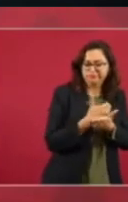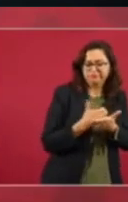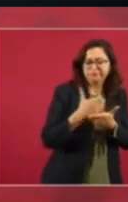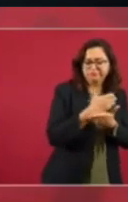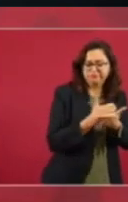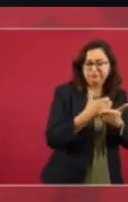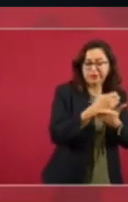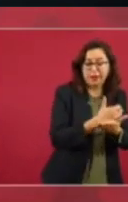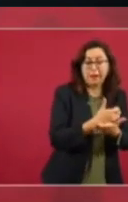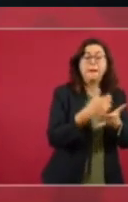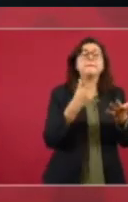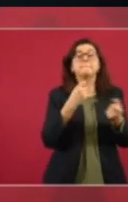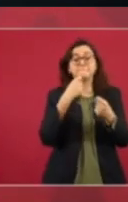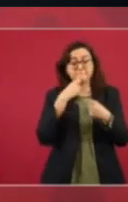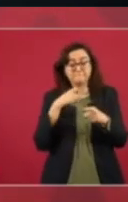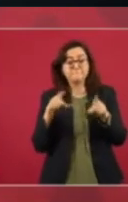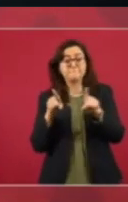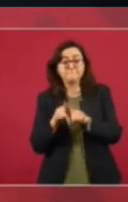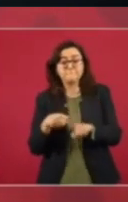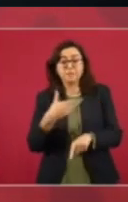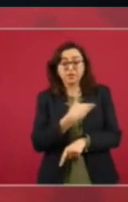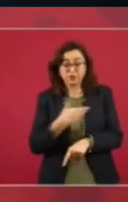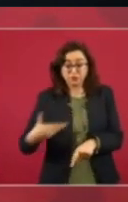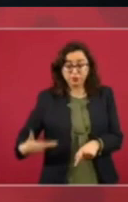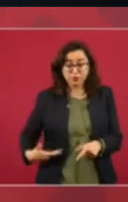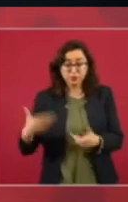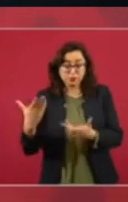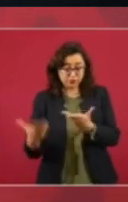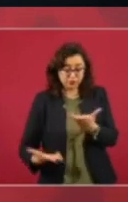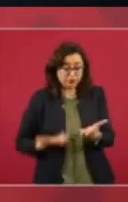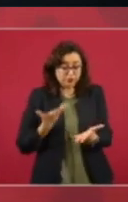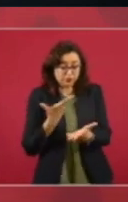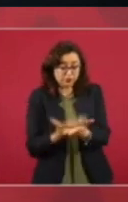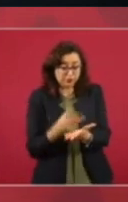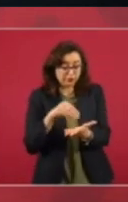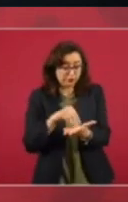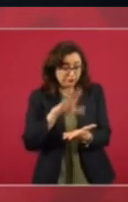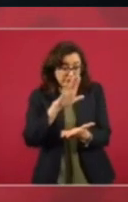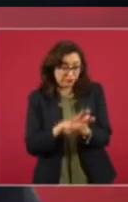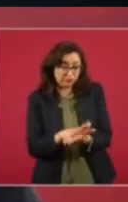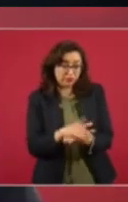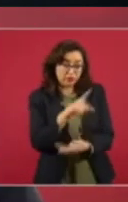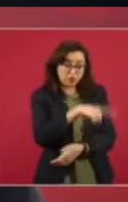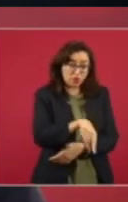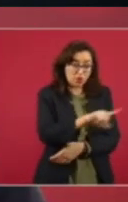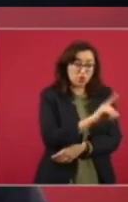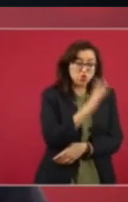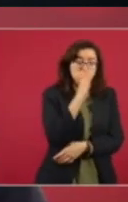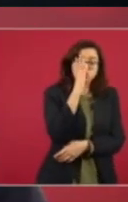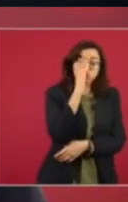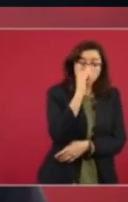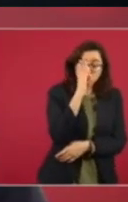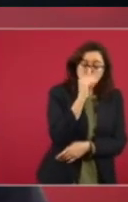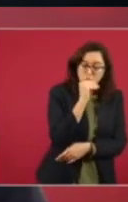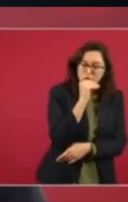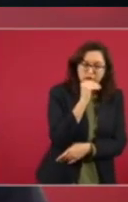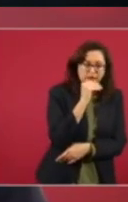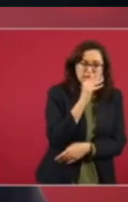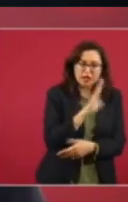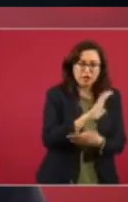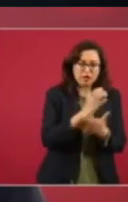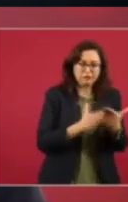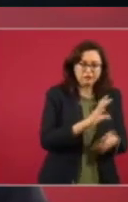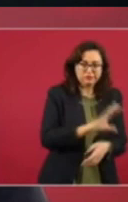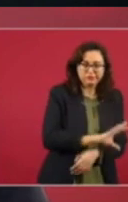del Ejecutivo, en la que no se podrá subcontratar personal, no ha quedado